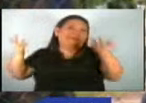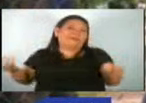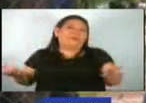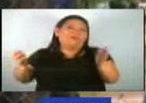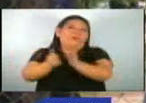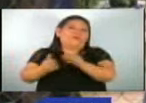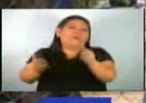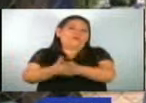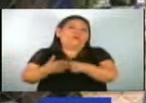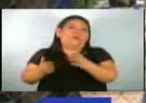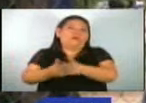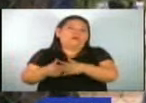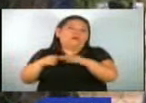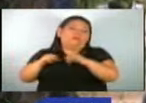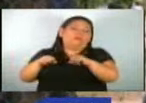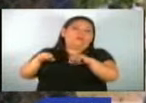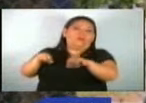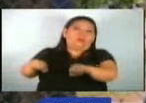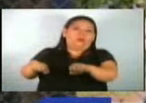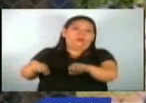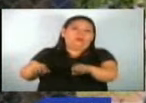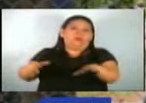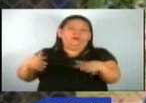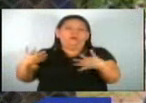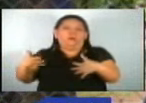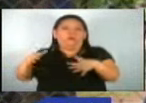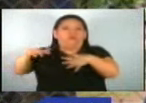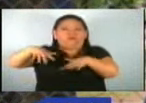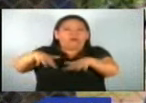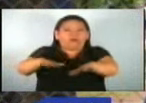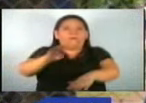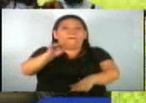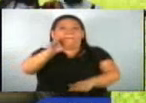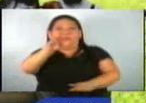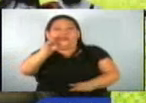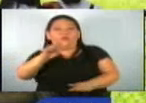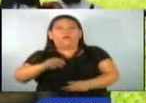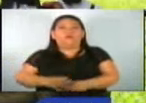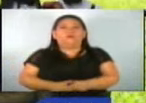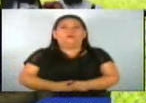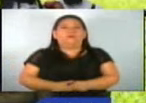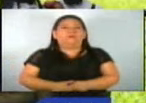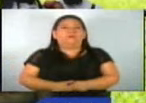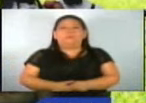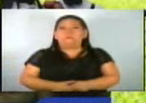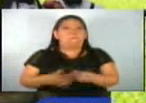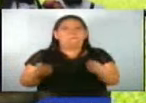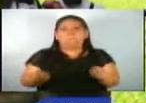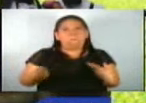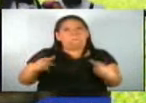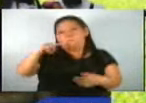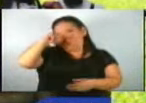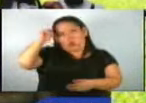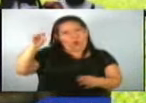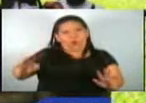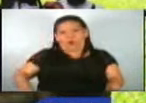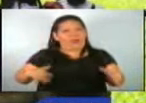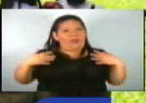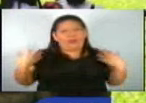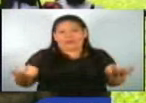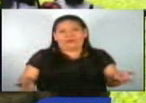problemas que nos da la muerte, ya sea el Río Bravo y otras causas. Y no hay muchas oportunidades de trabajo. Aquí, por